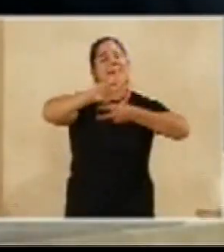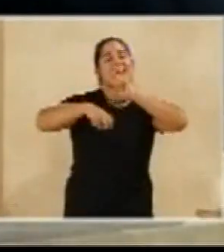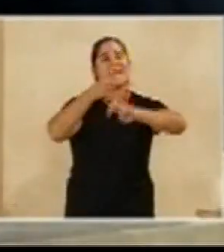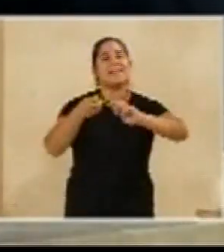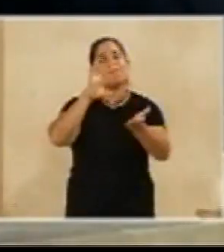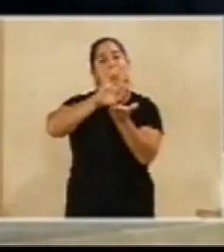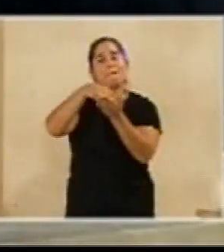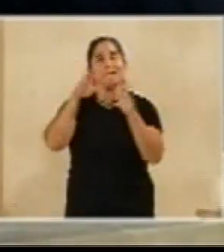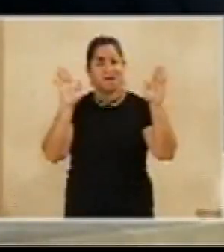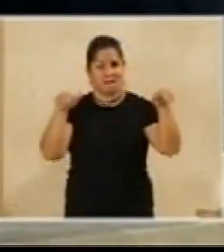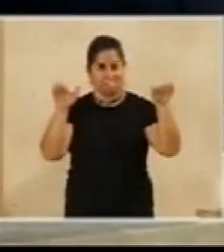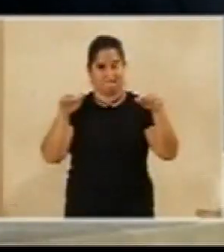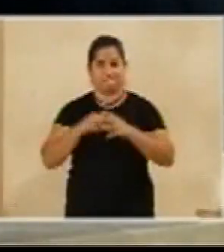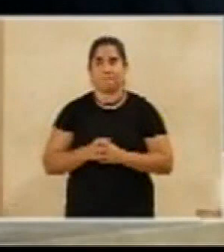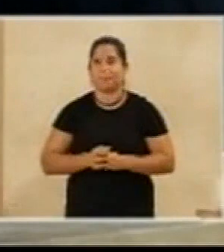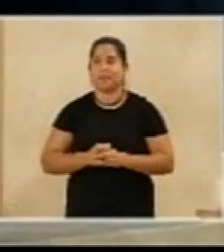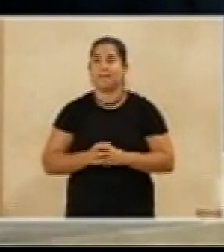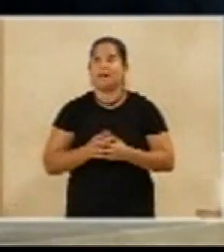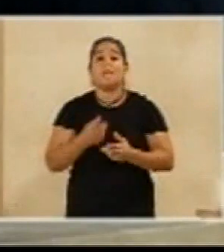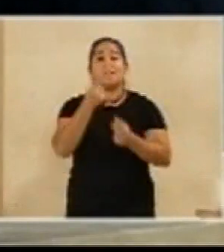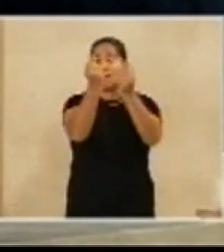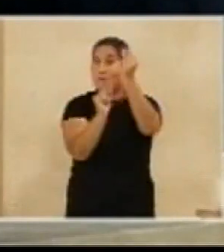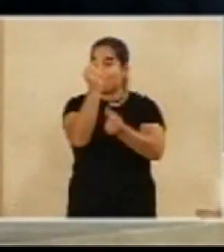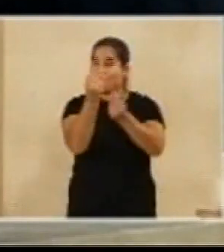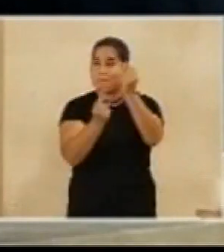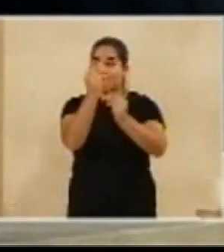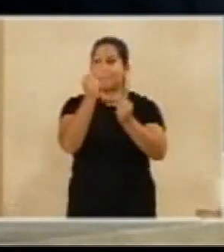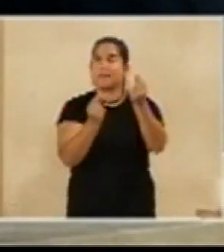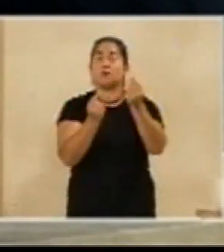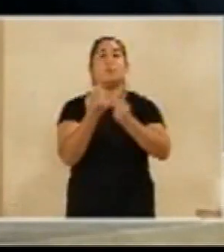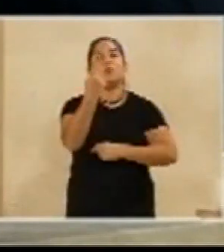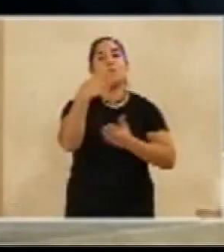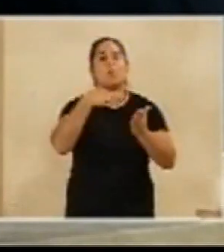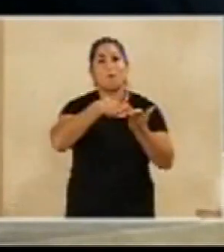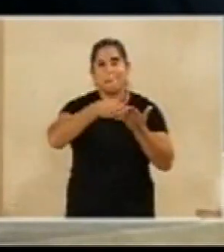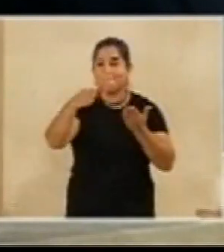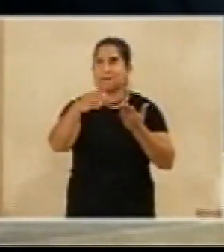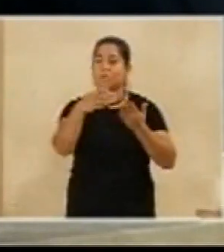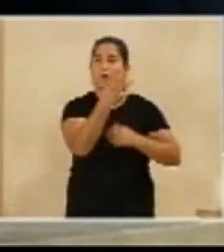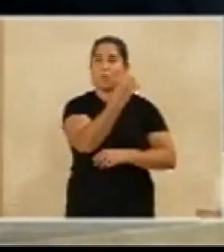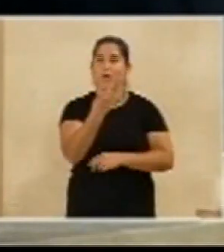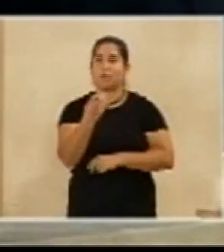Ángeles, pulmón comercial de un barrio, con un presupuesto de ejecución de 1.467.730